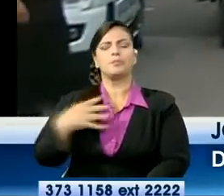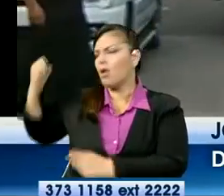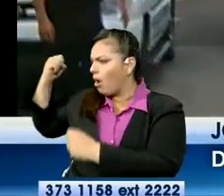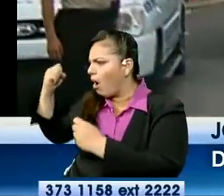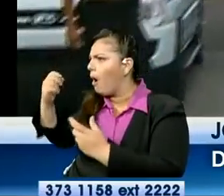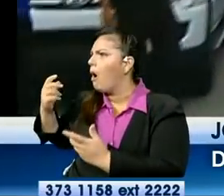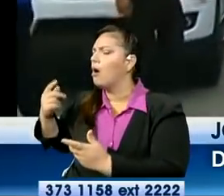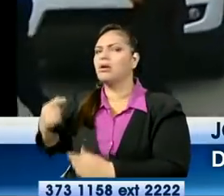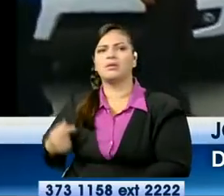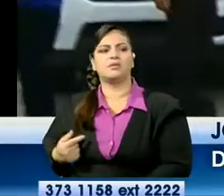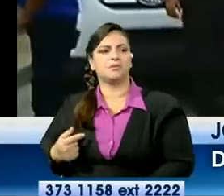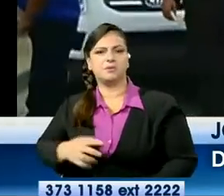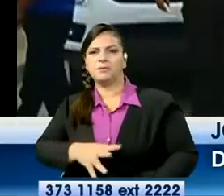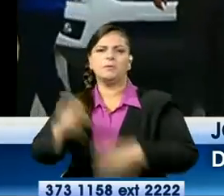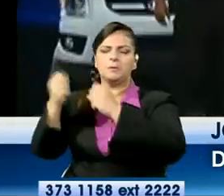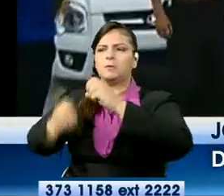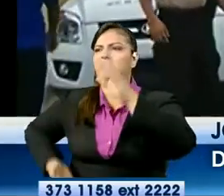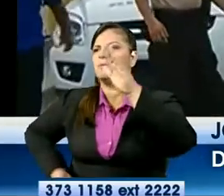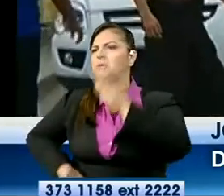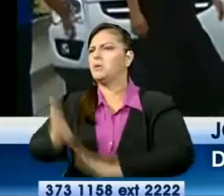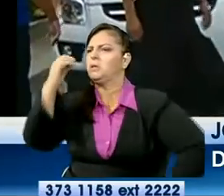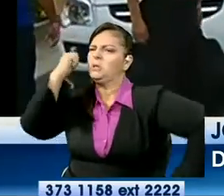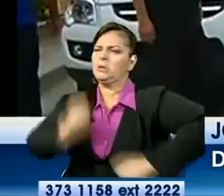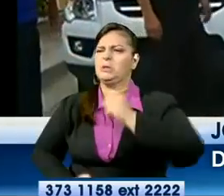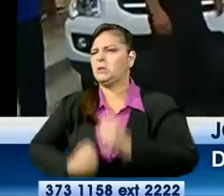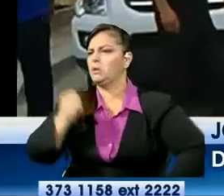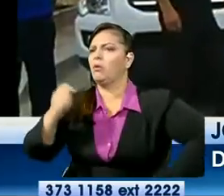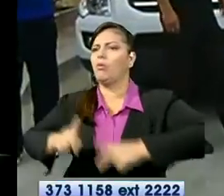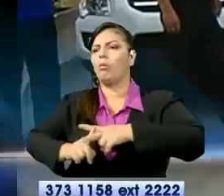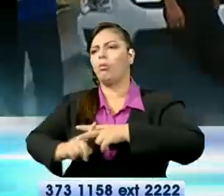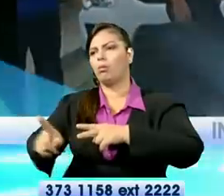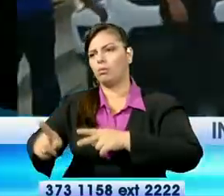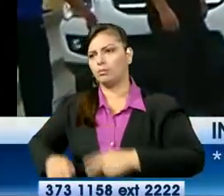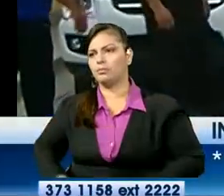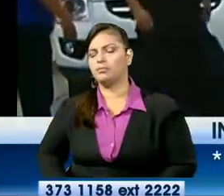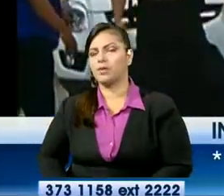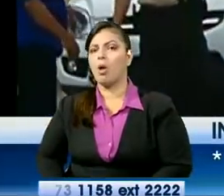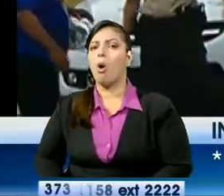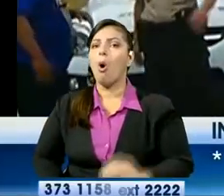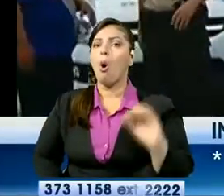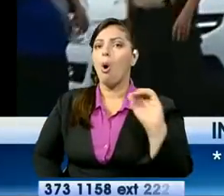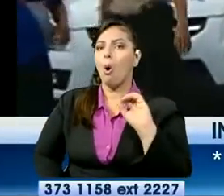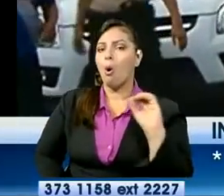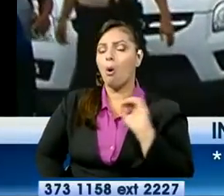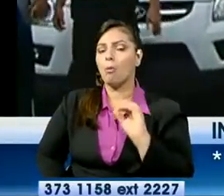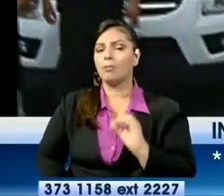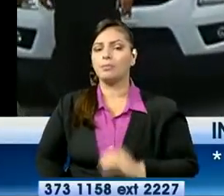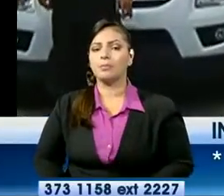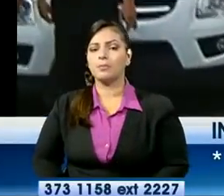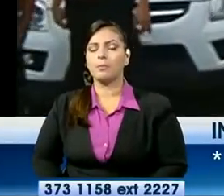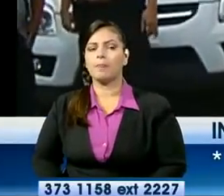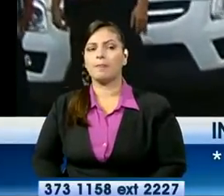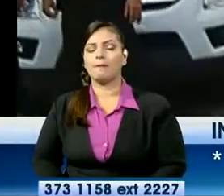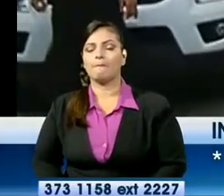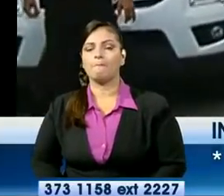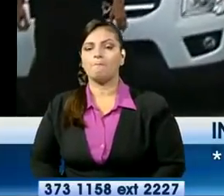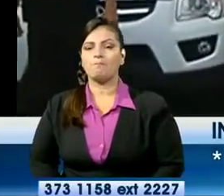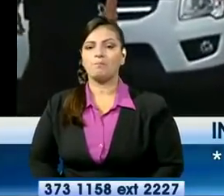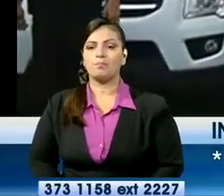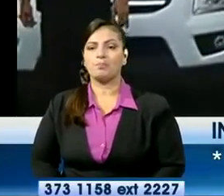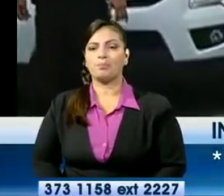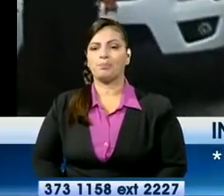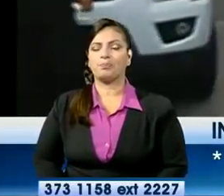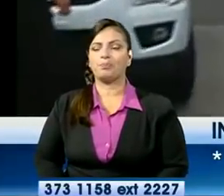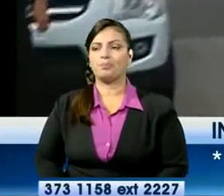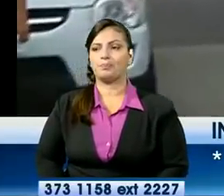salen a carrer. Así es, de esa forma roban. Y de pronto también aquí ha habido